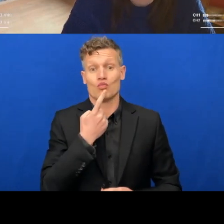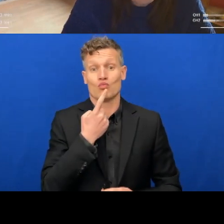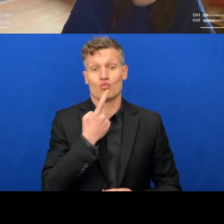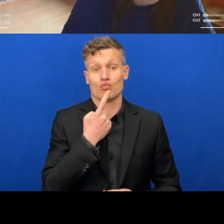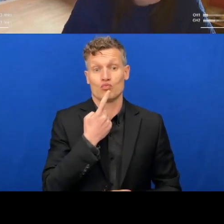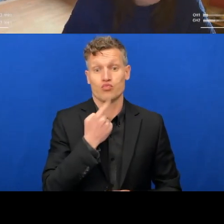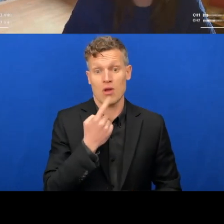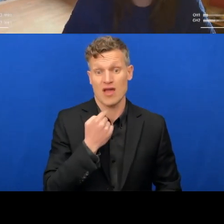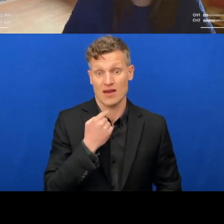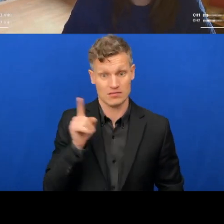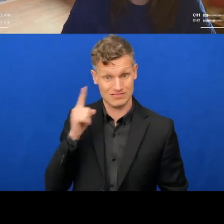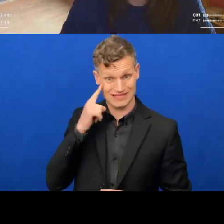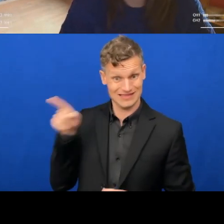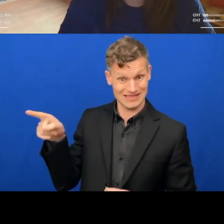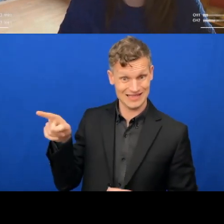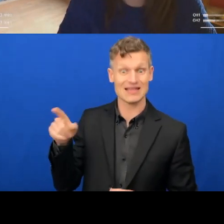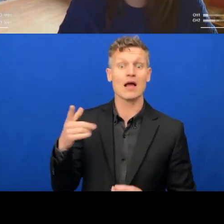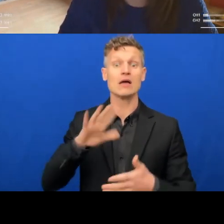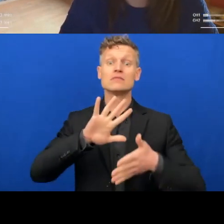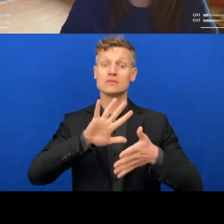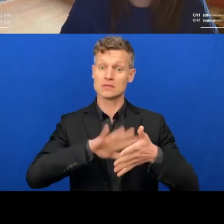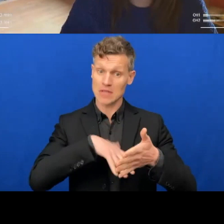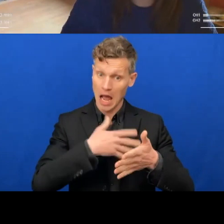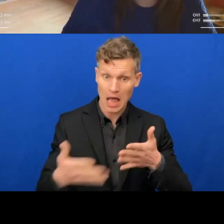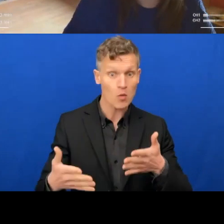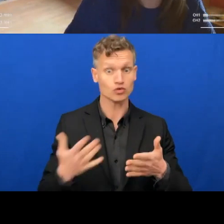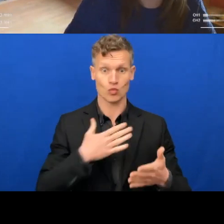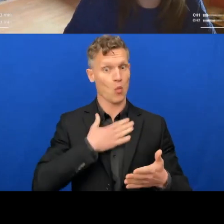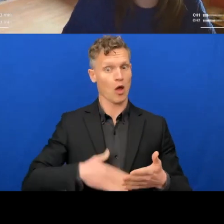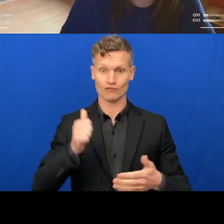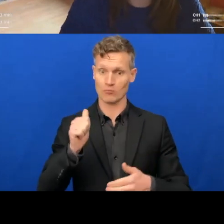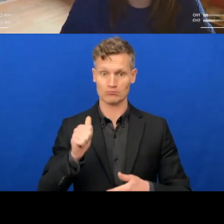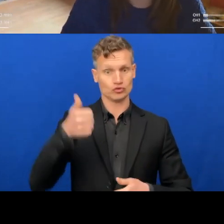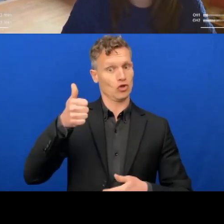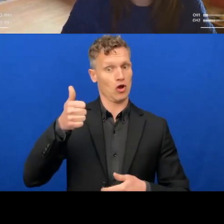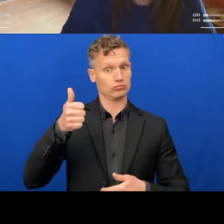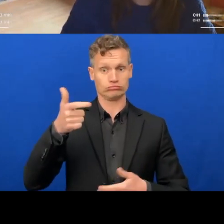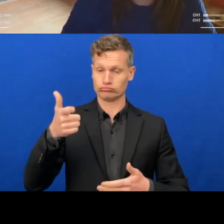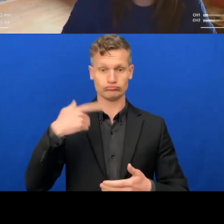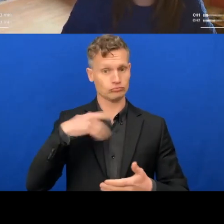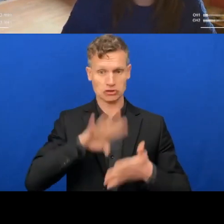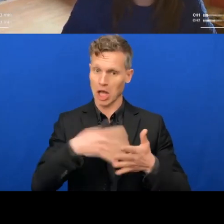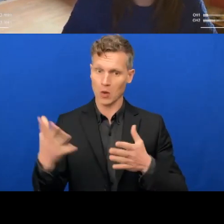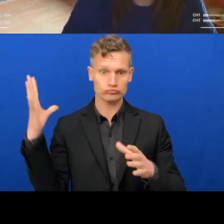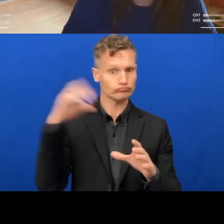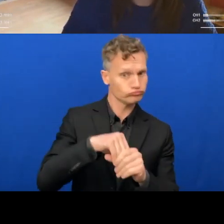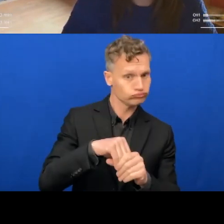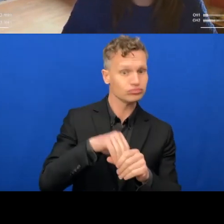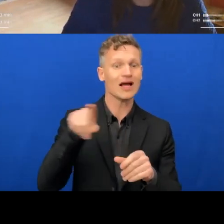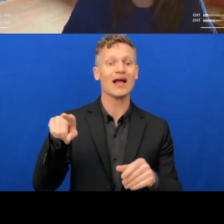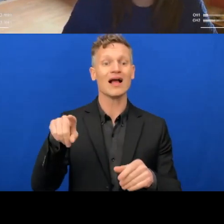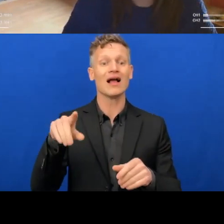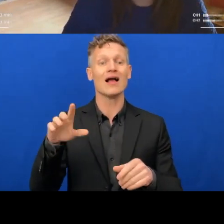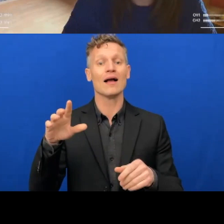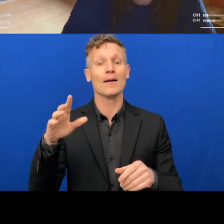signos. En rojo, el rojo significa que desde el principio queríamos hacer la integración, es decir,